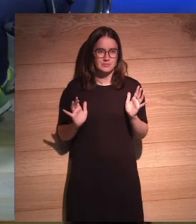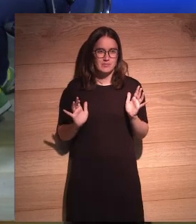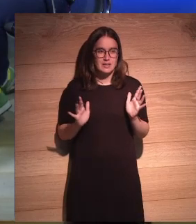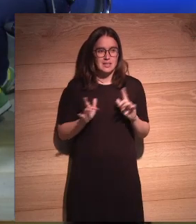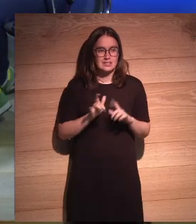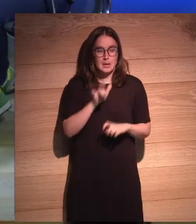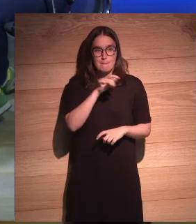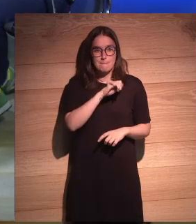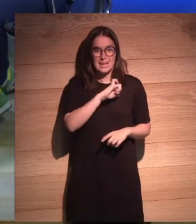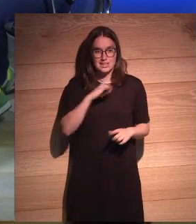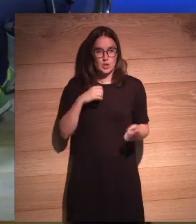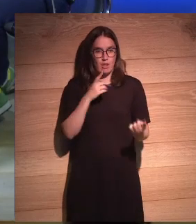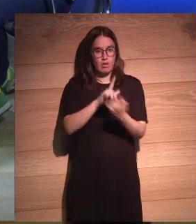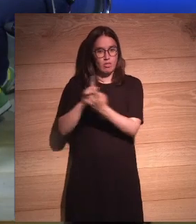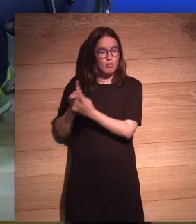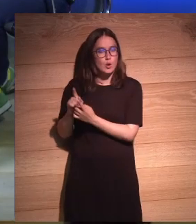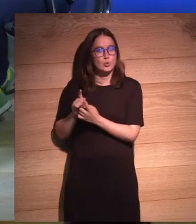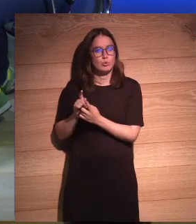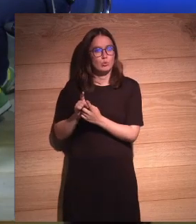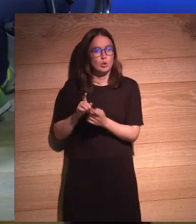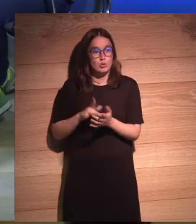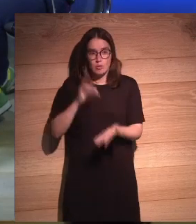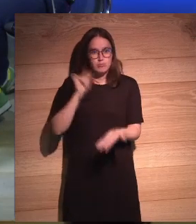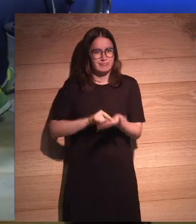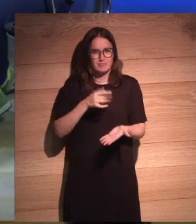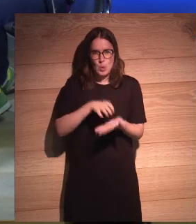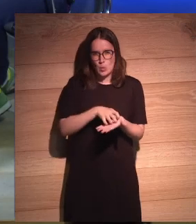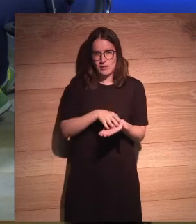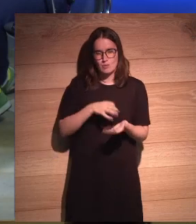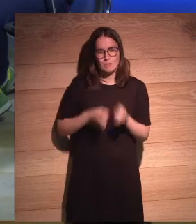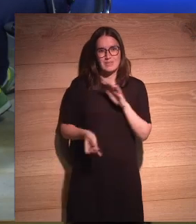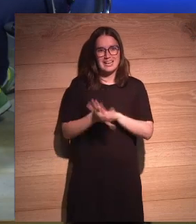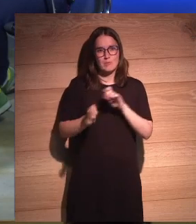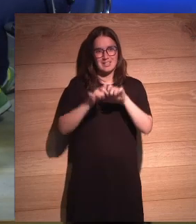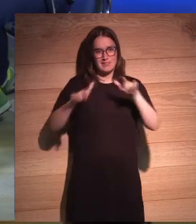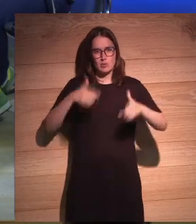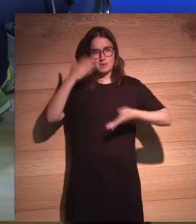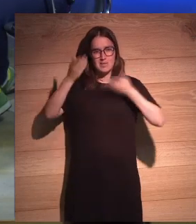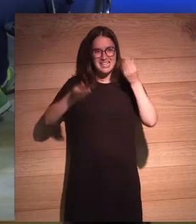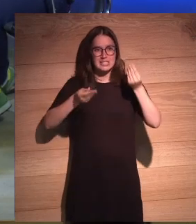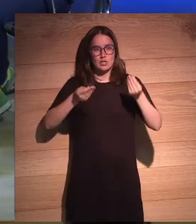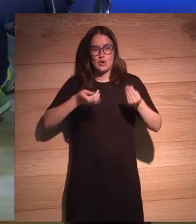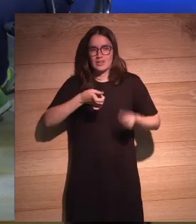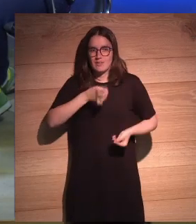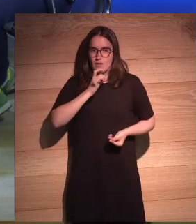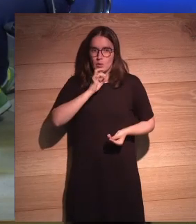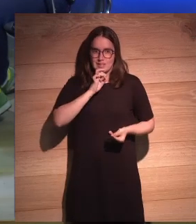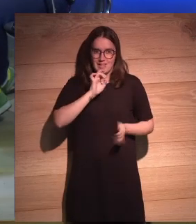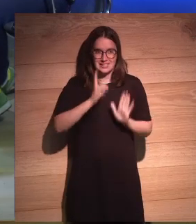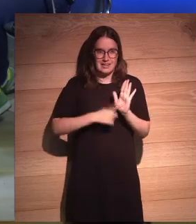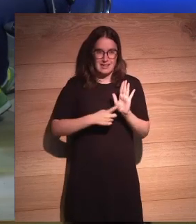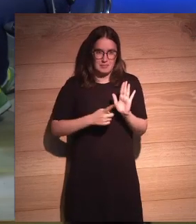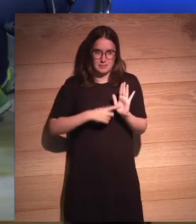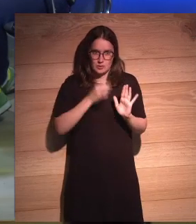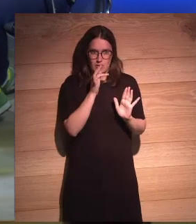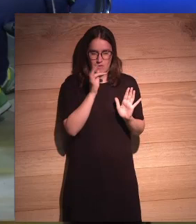esta personalización sea inmediata, porque instalar plataformas creo que tiene dificultades de orden legal para